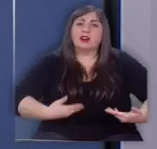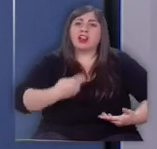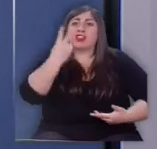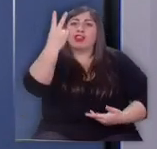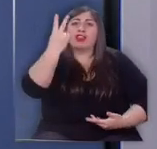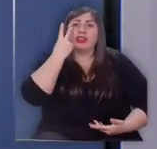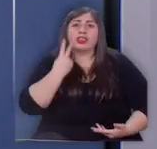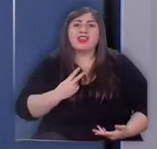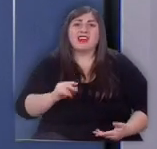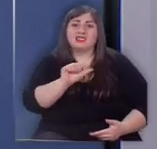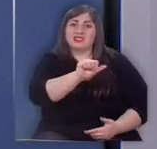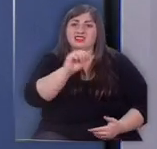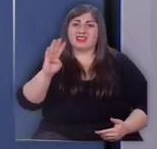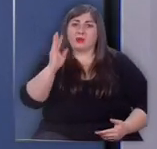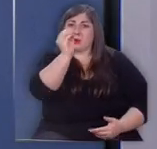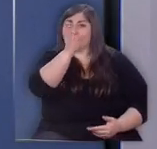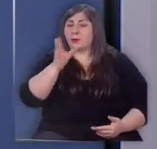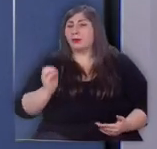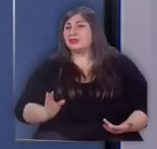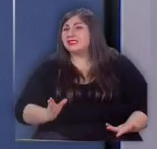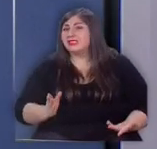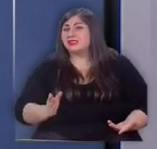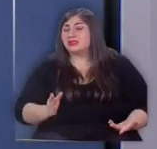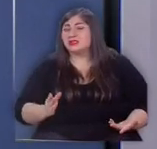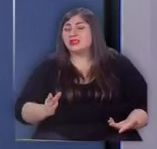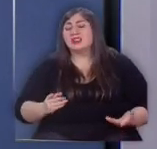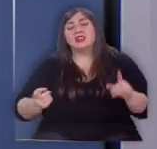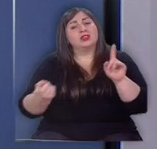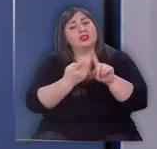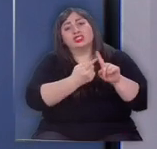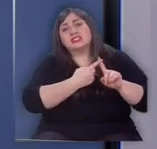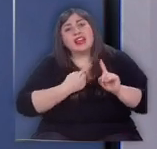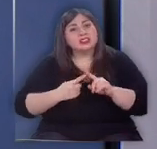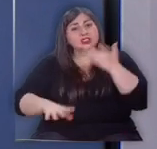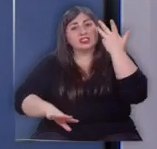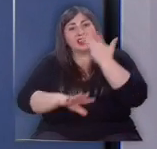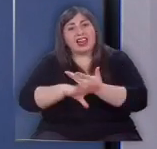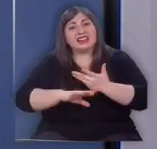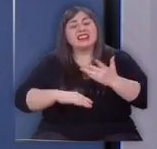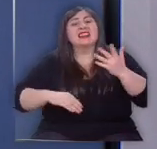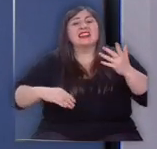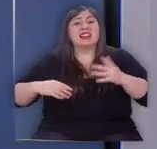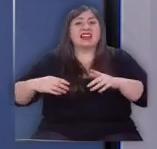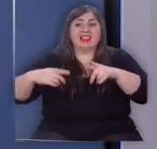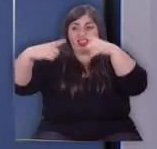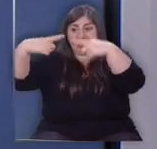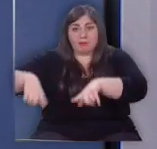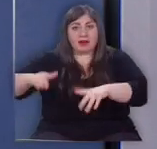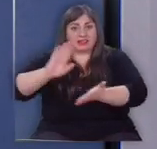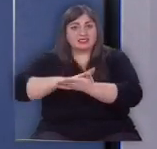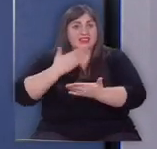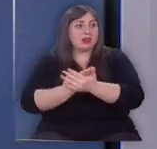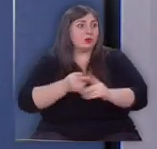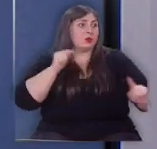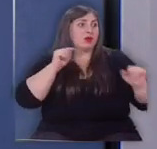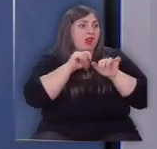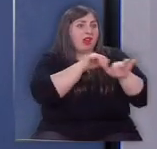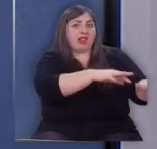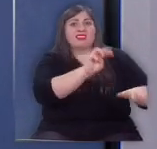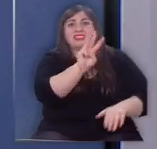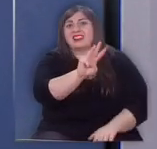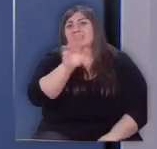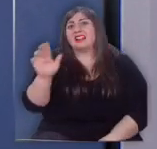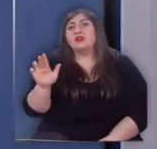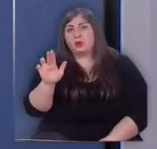días subimos un 64%. Y además el contacto que tiene el Departamento de Salud con los contagiados, son de estos